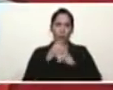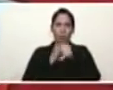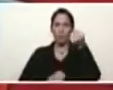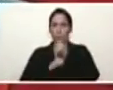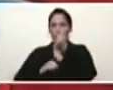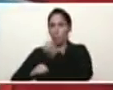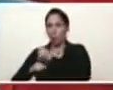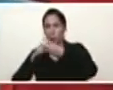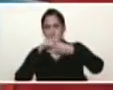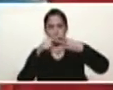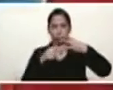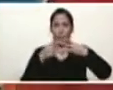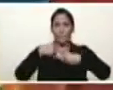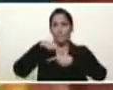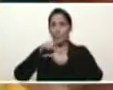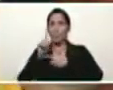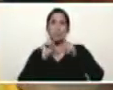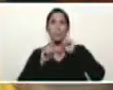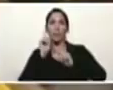Primer fake news